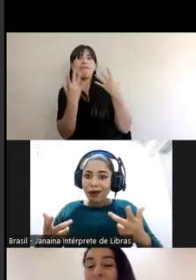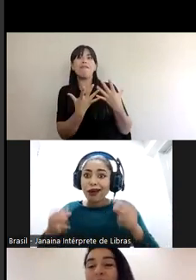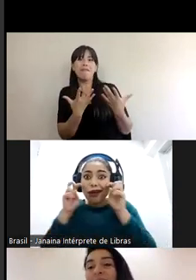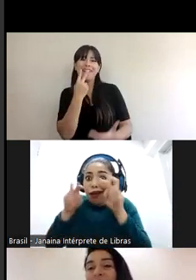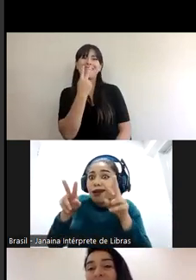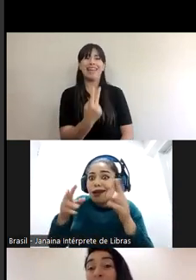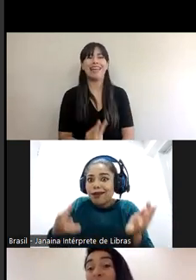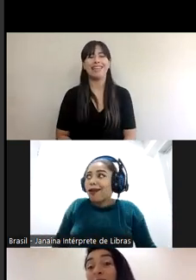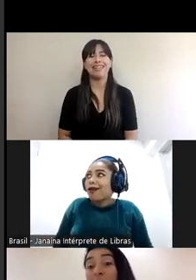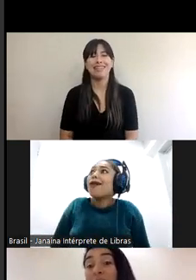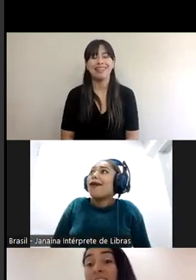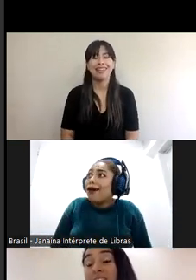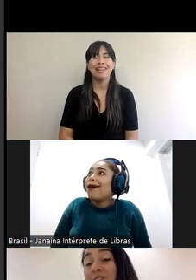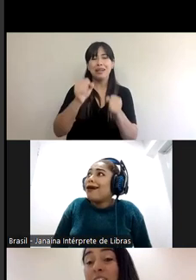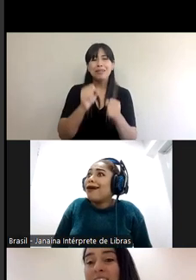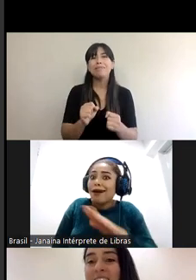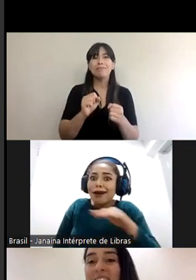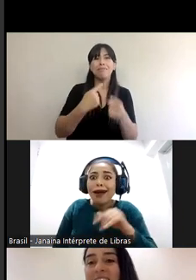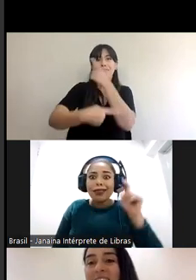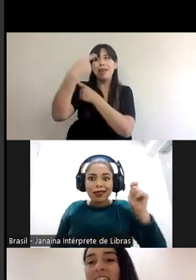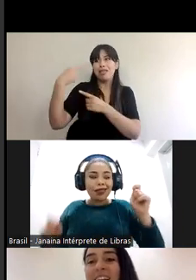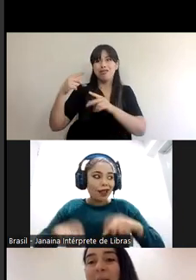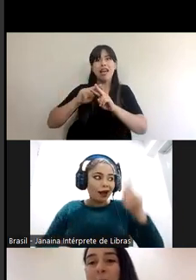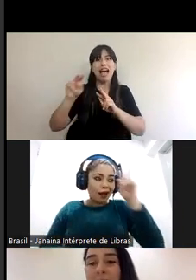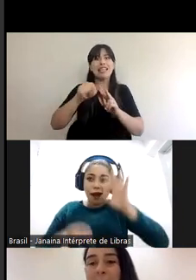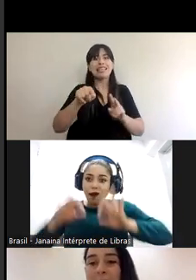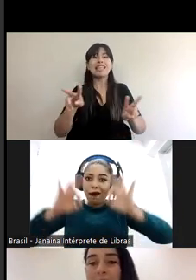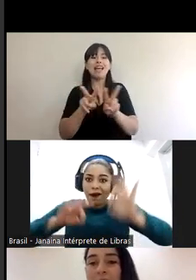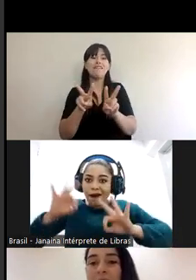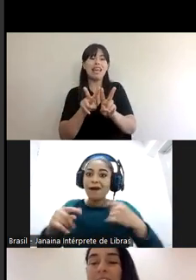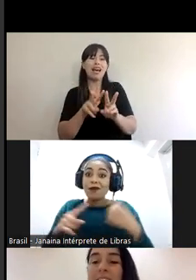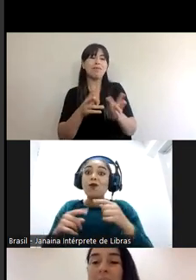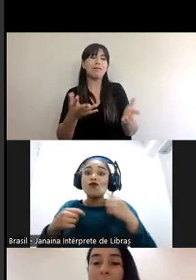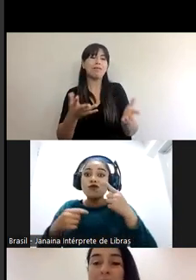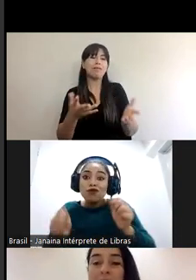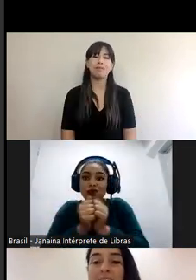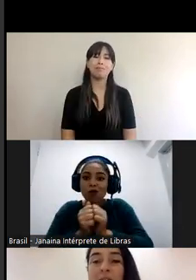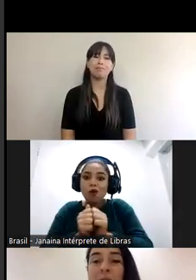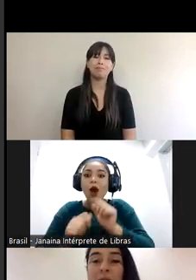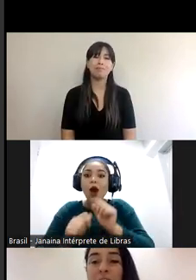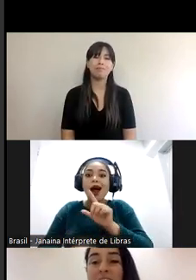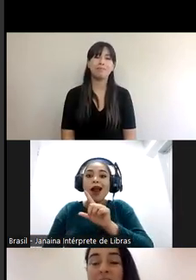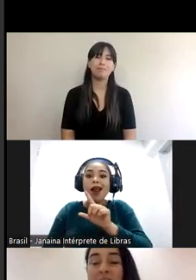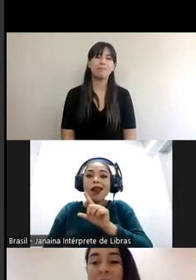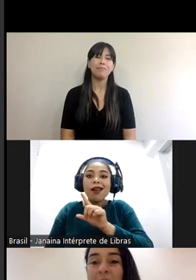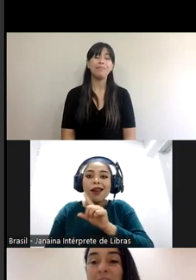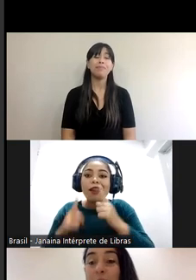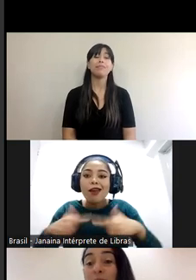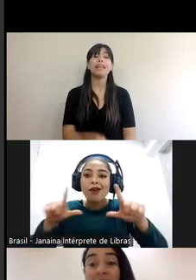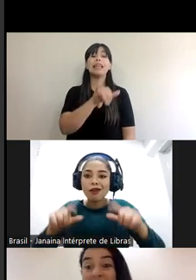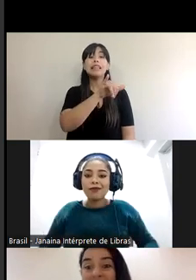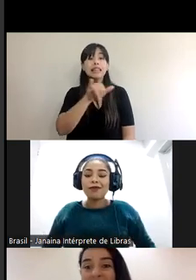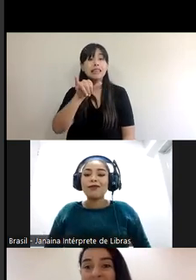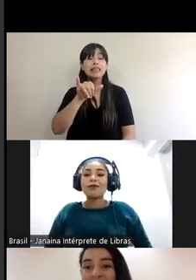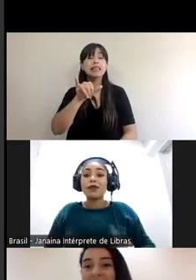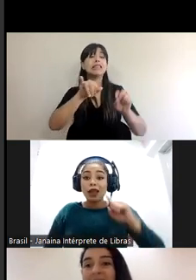¿cierto? Que se pueden construir historias a través de este lenguaje. Después tuvimos un cierre muy